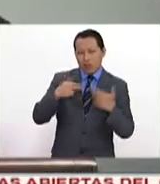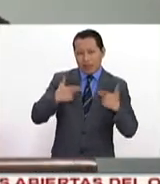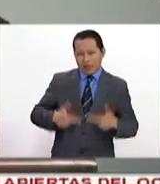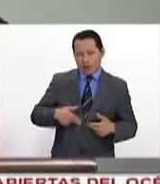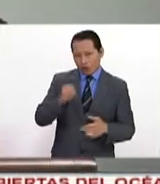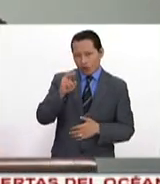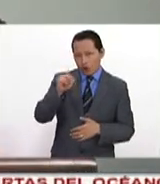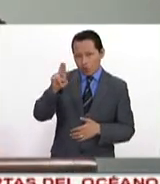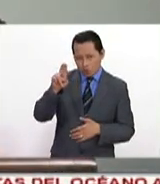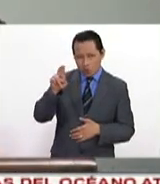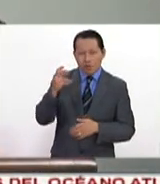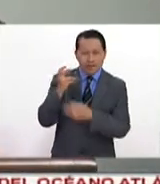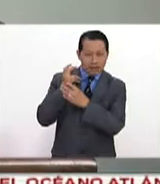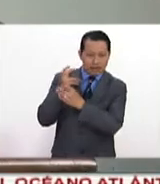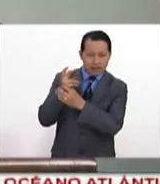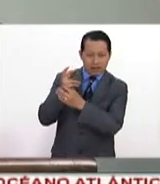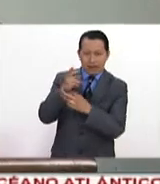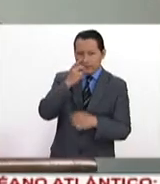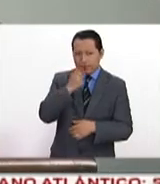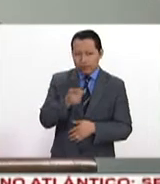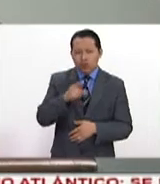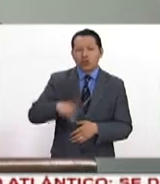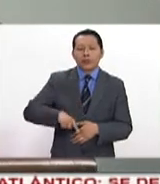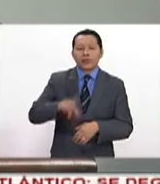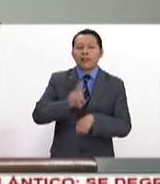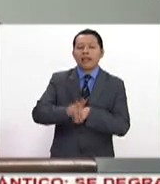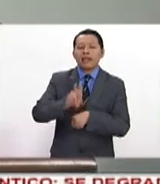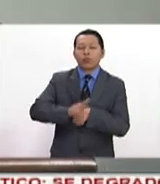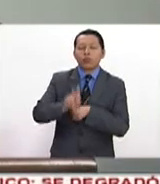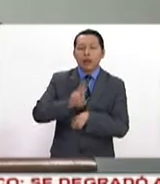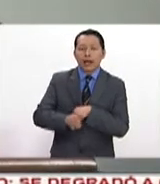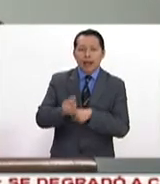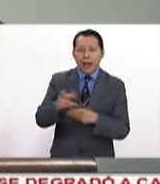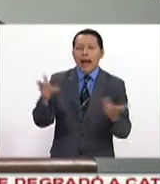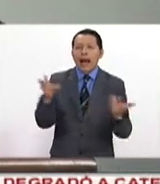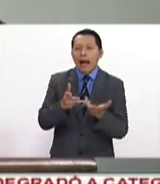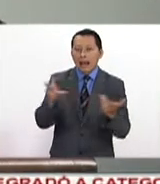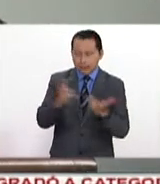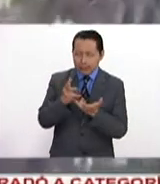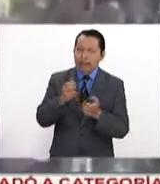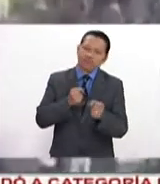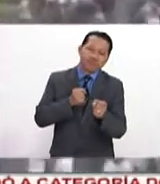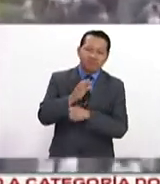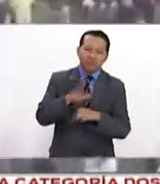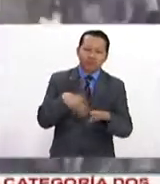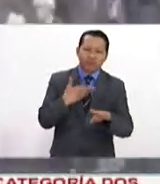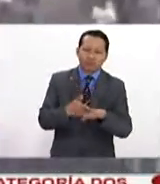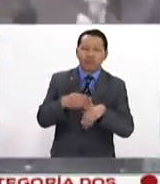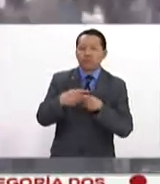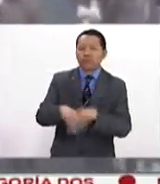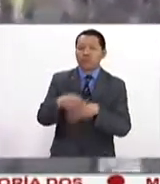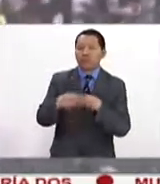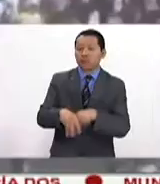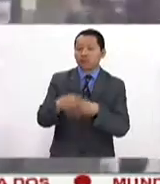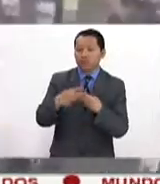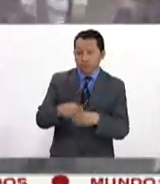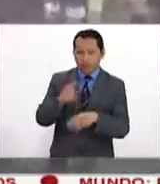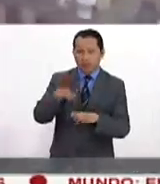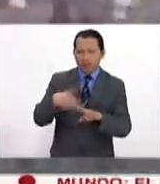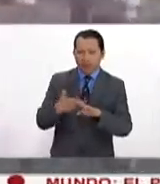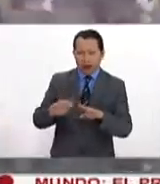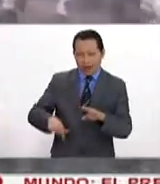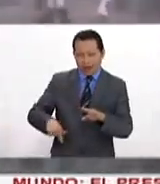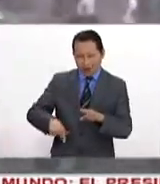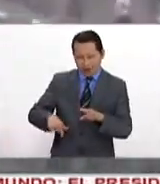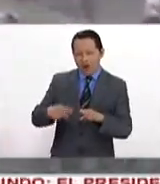Hussein, afirmó que existen indicios de que el gobierno de Venezuela cometió crímenes de lesa humanidad durante las protestas antigubernamentales. Por ello,